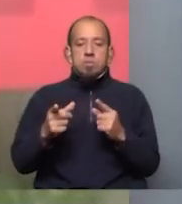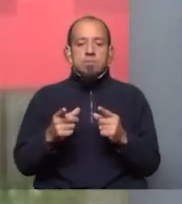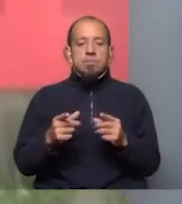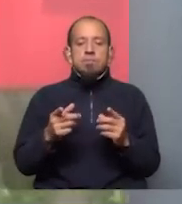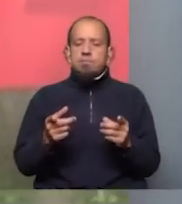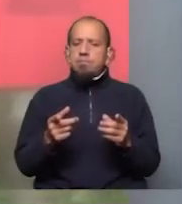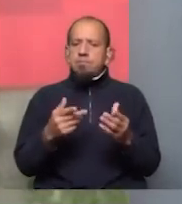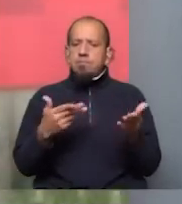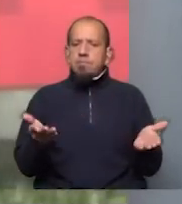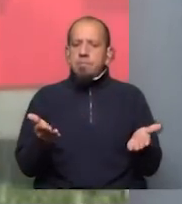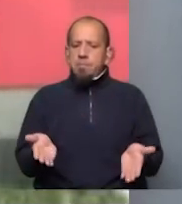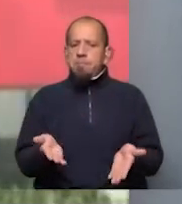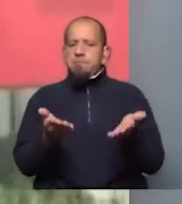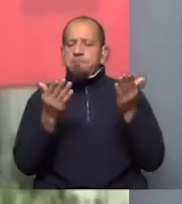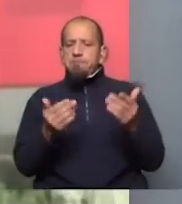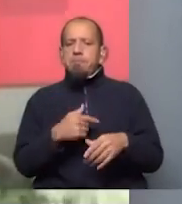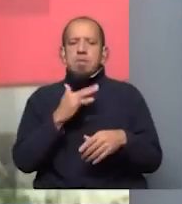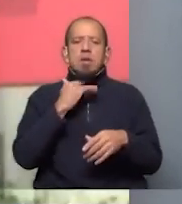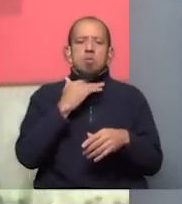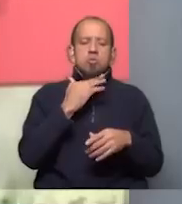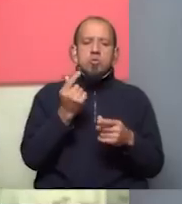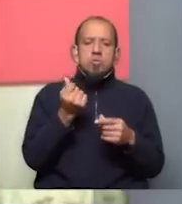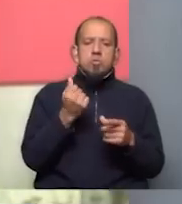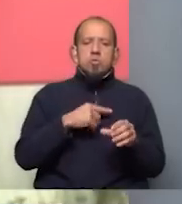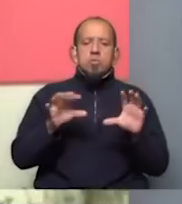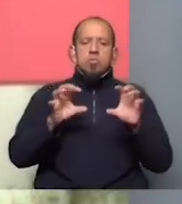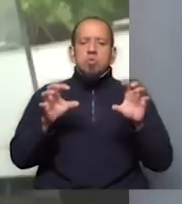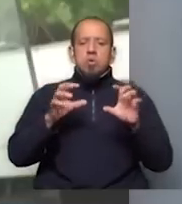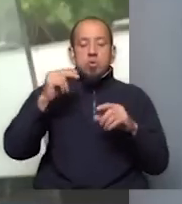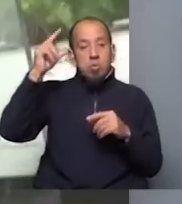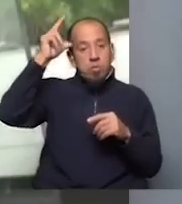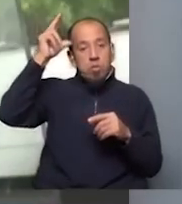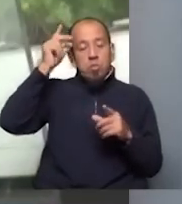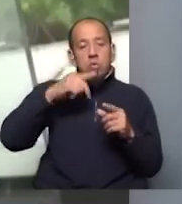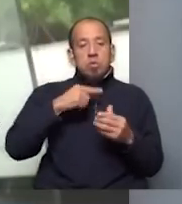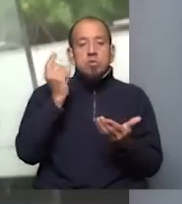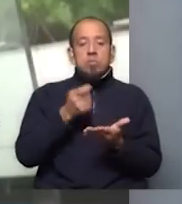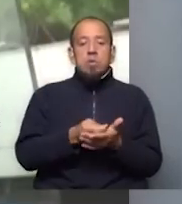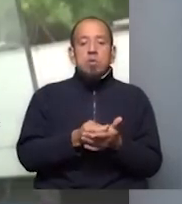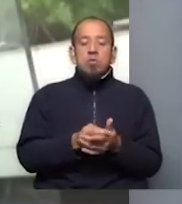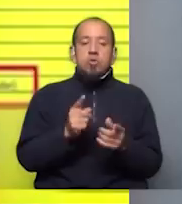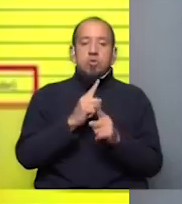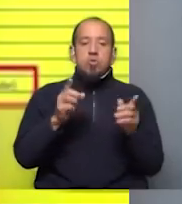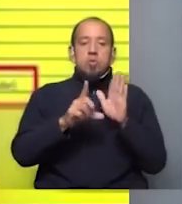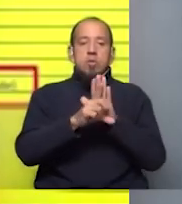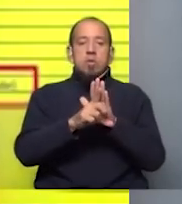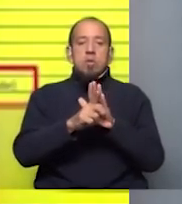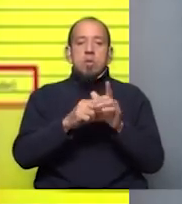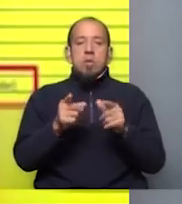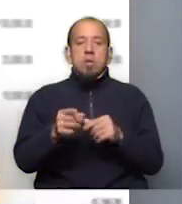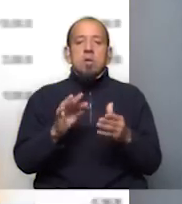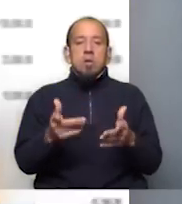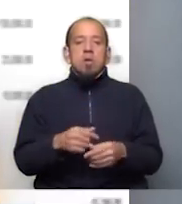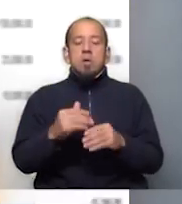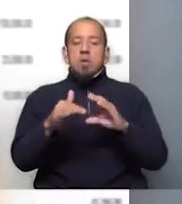favorecieron e impulsaron actos de lavado de activos incurridos por los funcionarios peruanos quienes recibieron pagos ilícitos de oderberg en forma